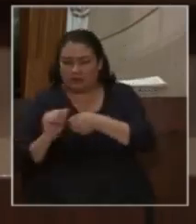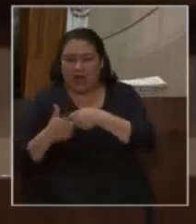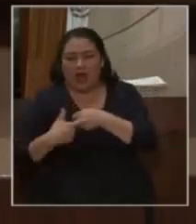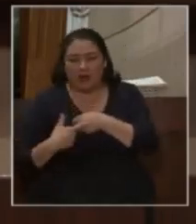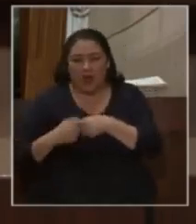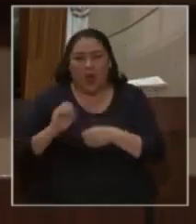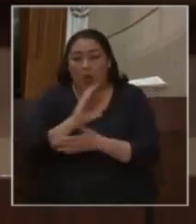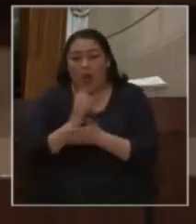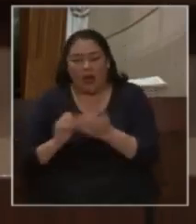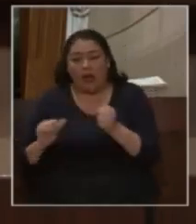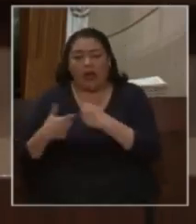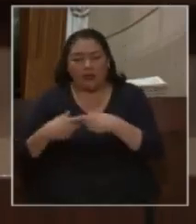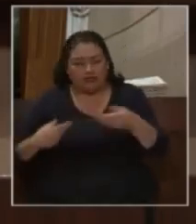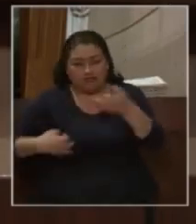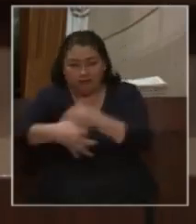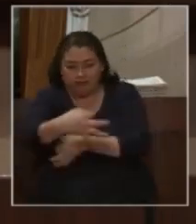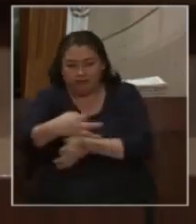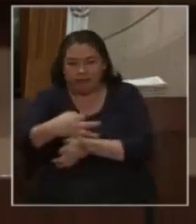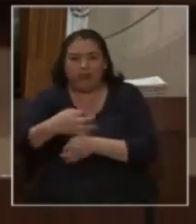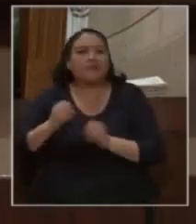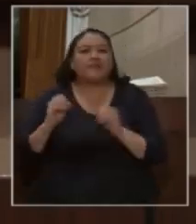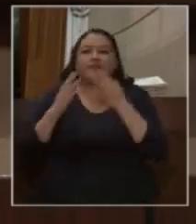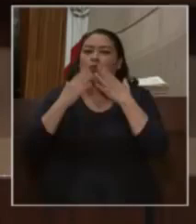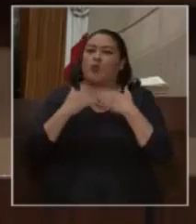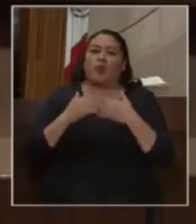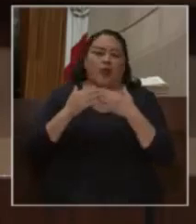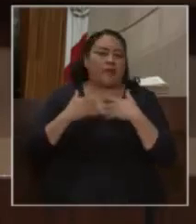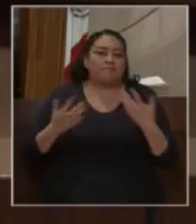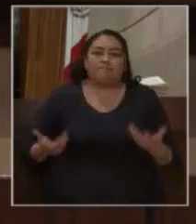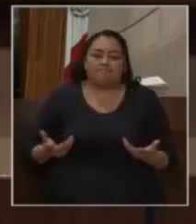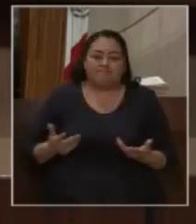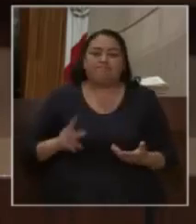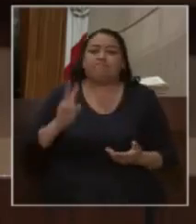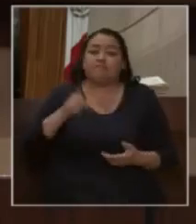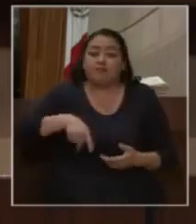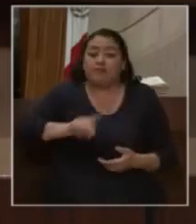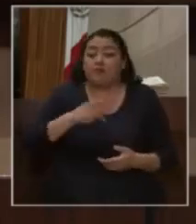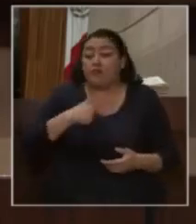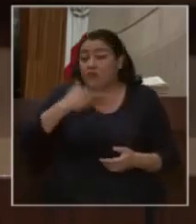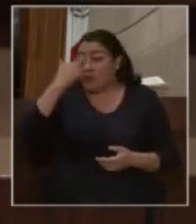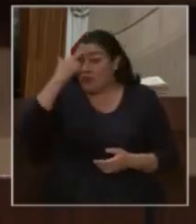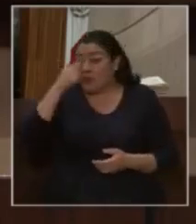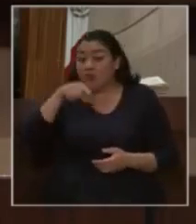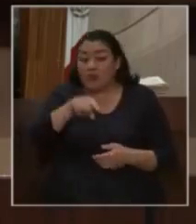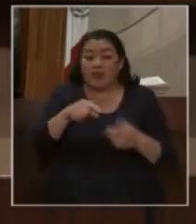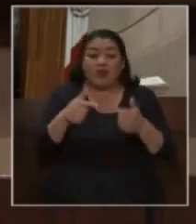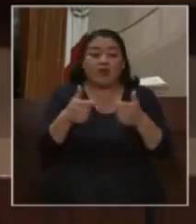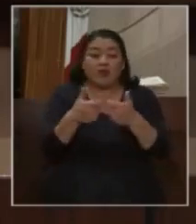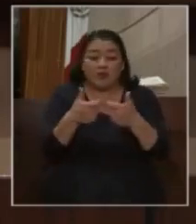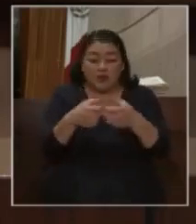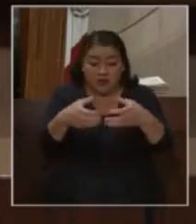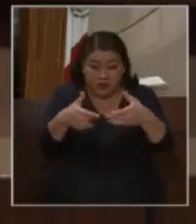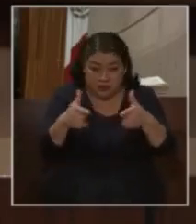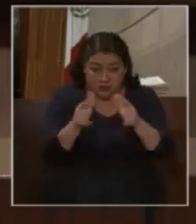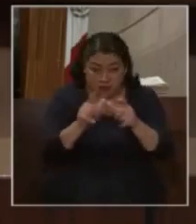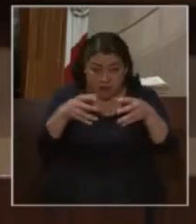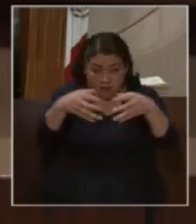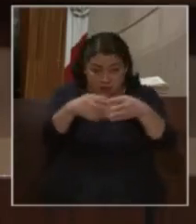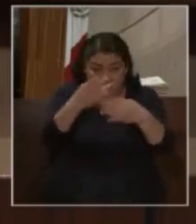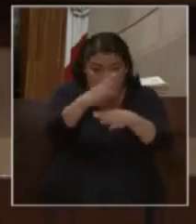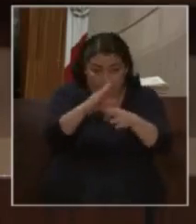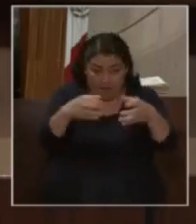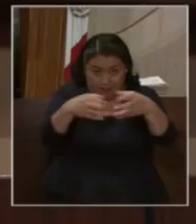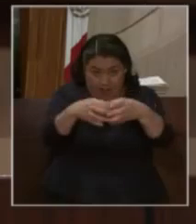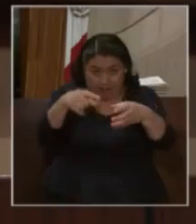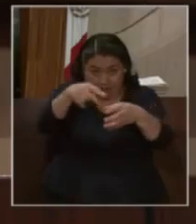Así, para determinar que se trató de un financiamiento paralelo con un fin político o electoral,